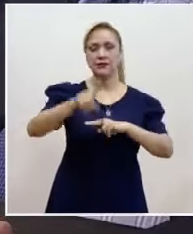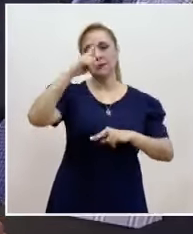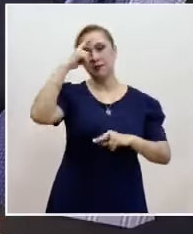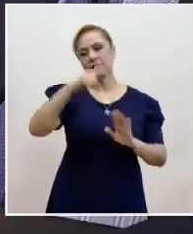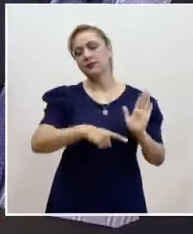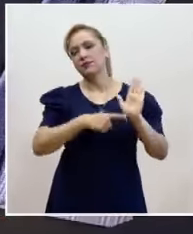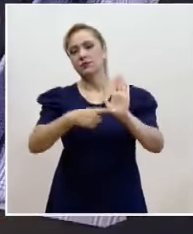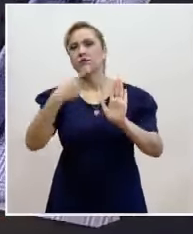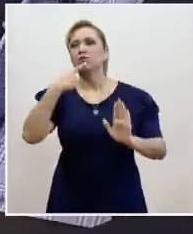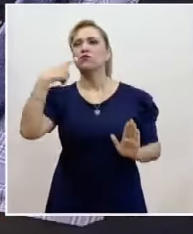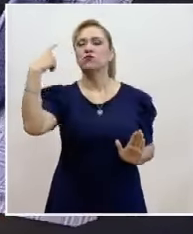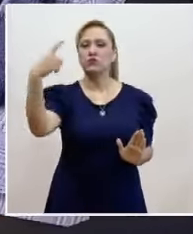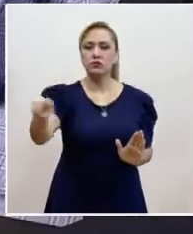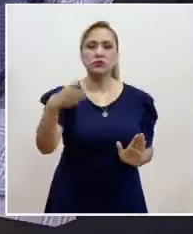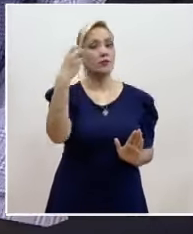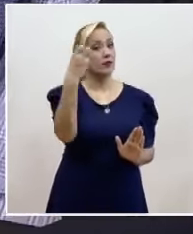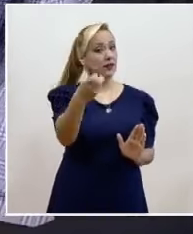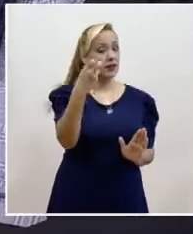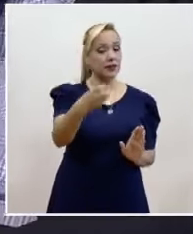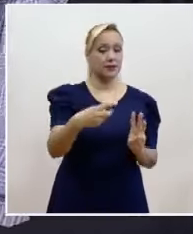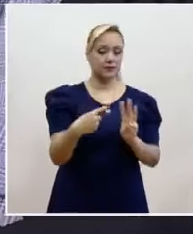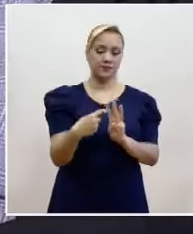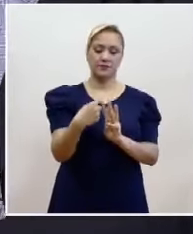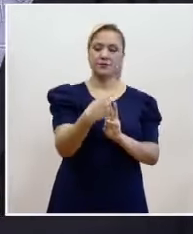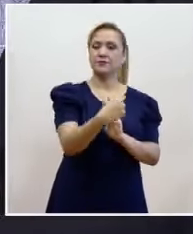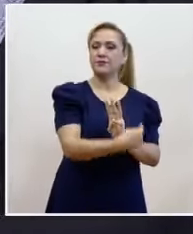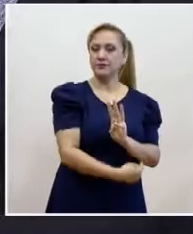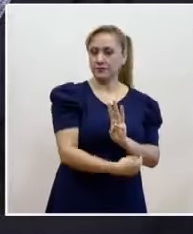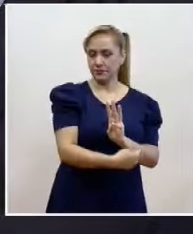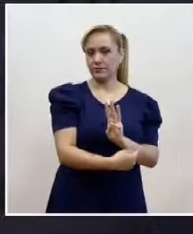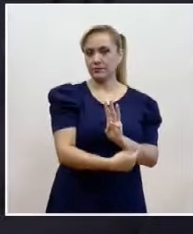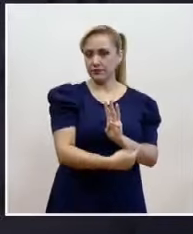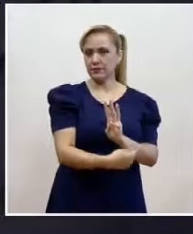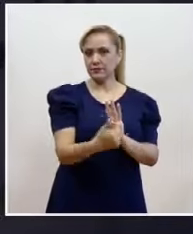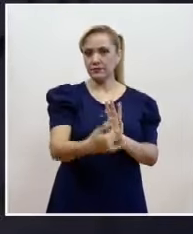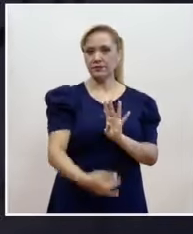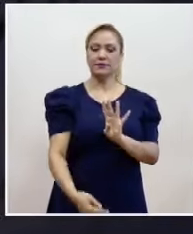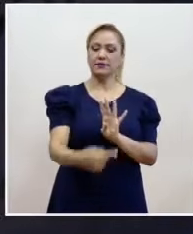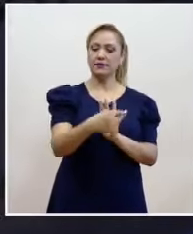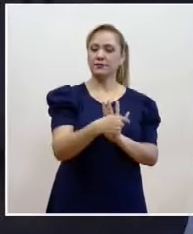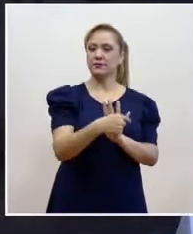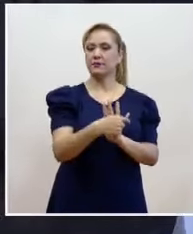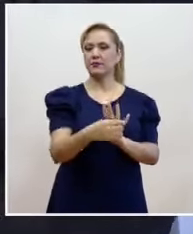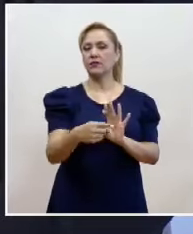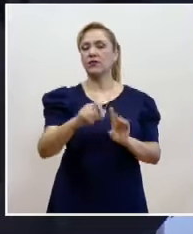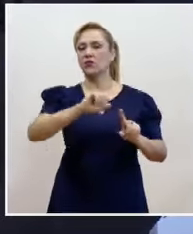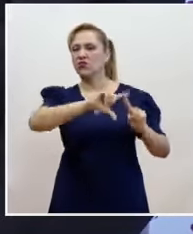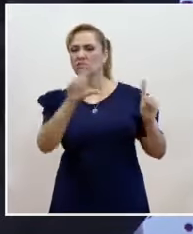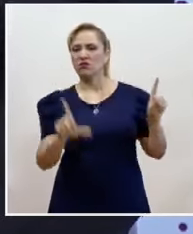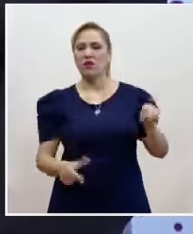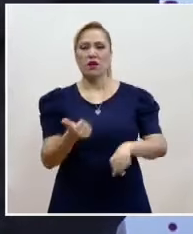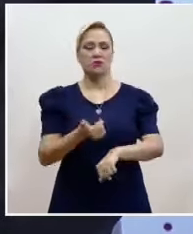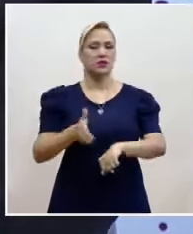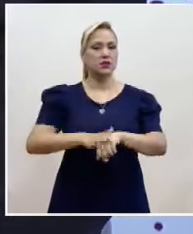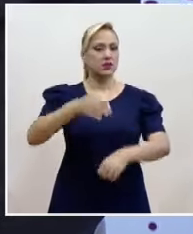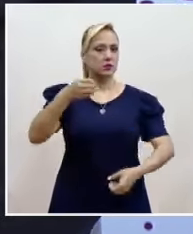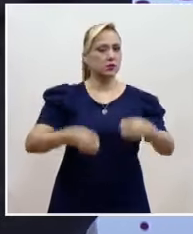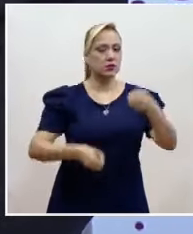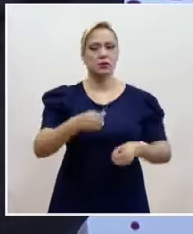presentación de la demanda, y creo que ahí los tres órganos, y agregaría al Tribunal Federal de Justicia Administrativa, hicieron un